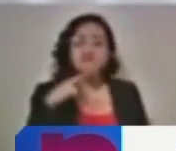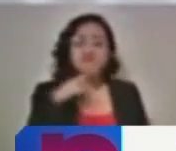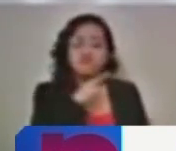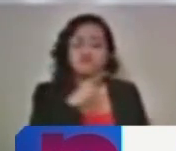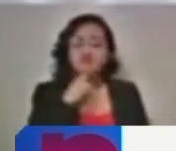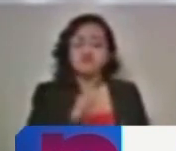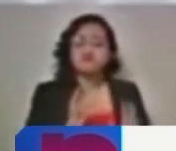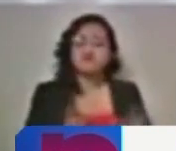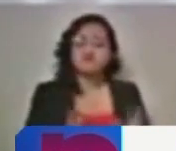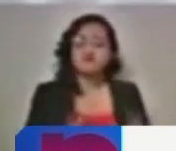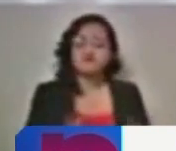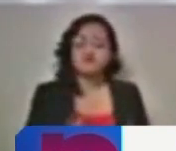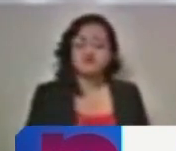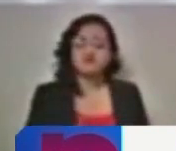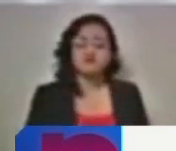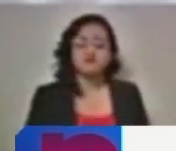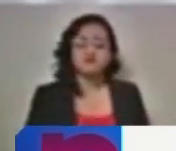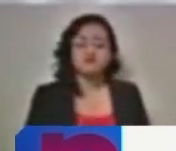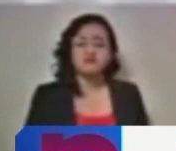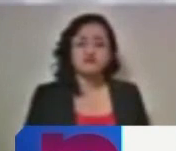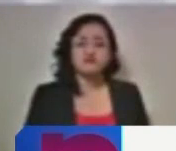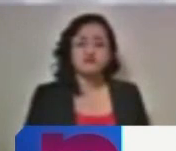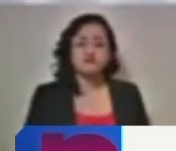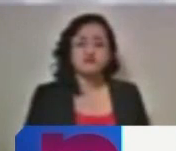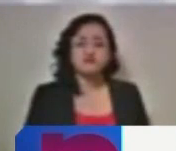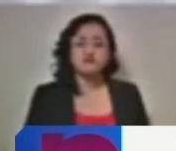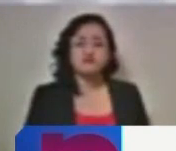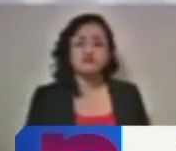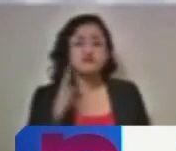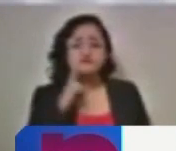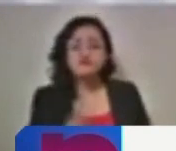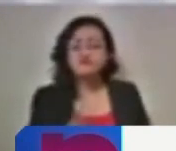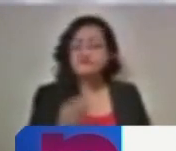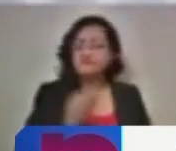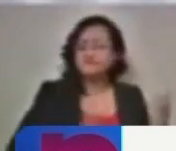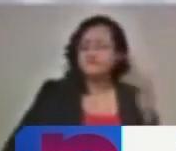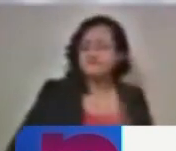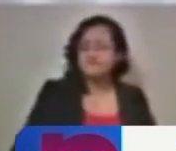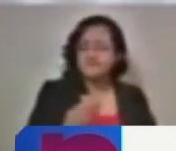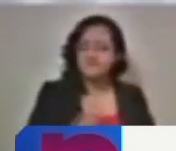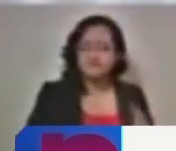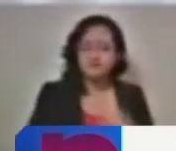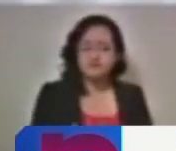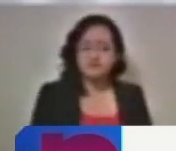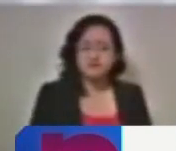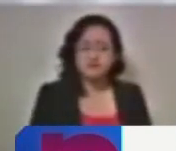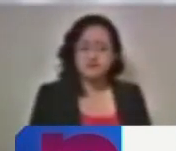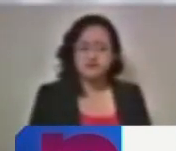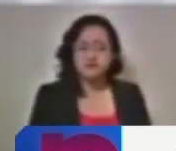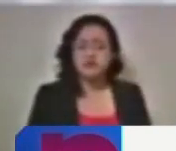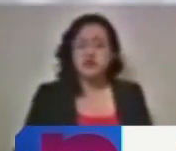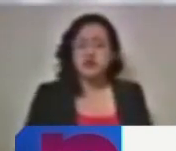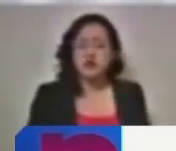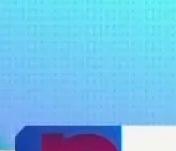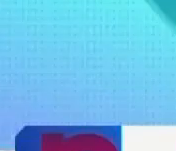estar todos viendo las condiciones para reactivar la